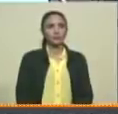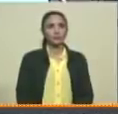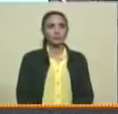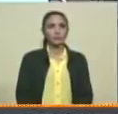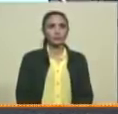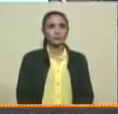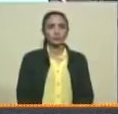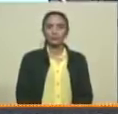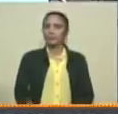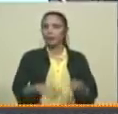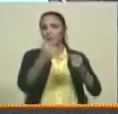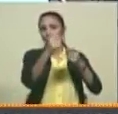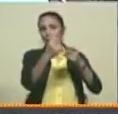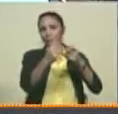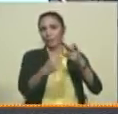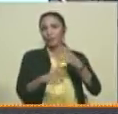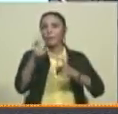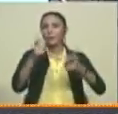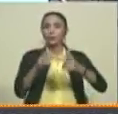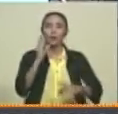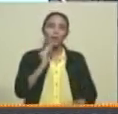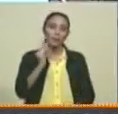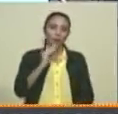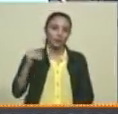Raúl Lee,